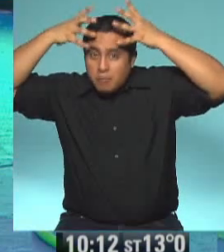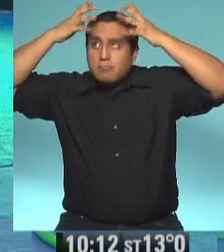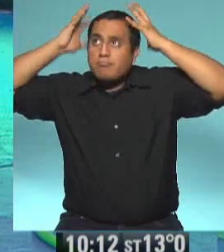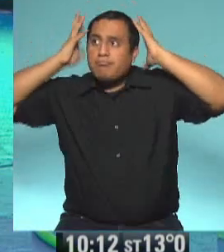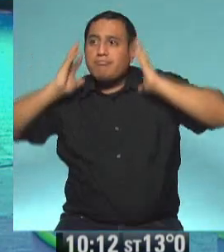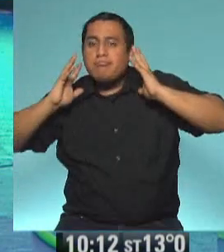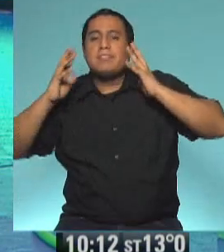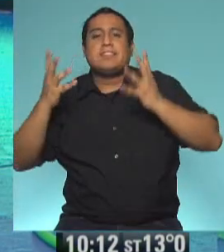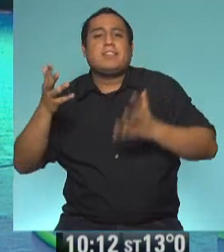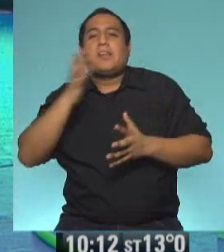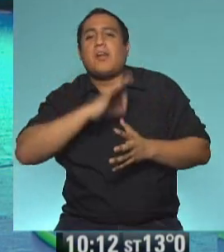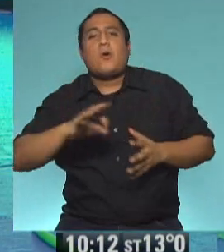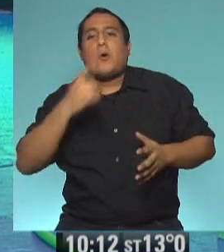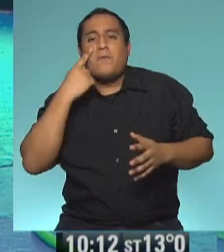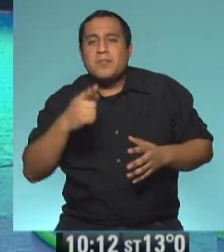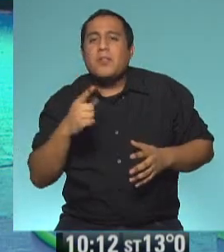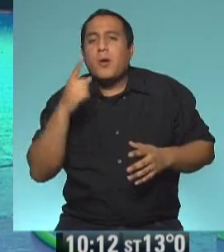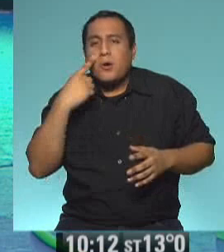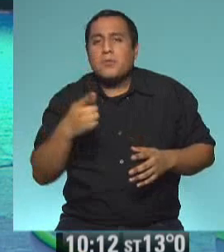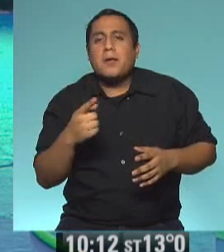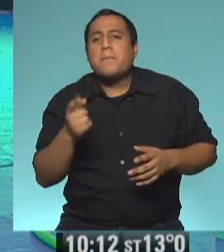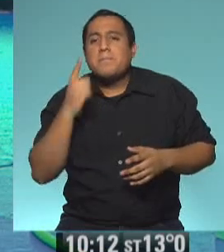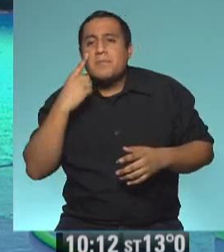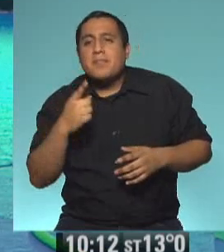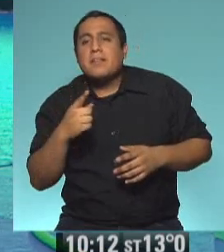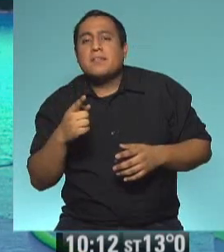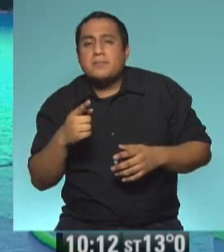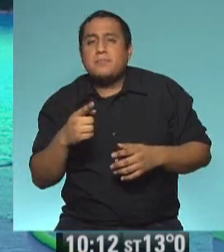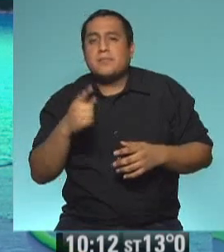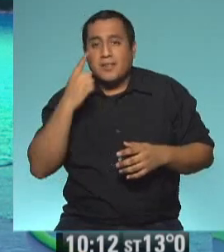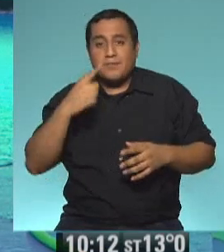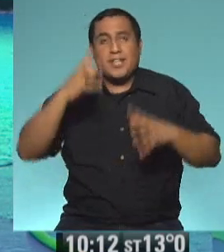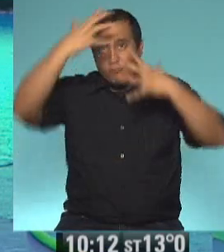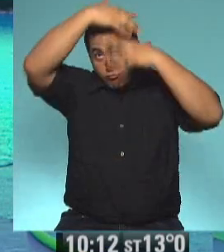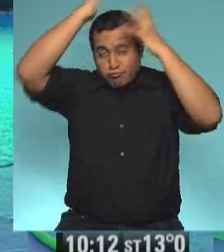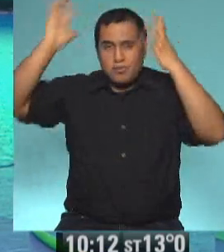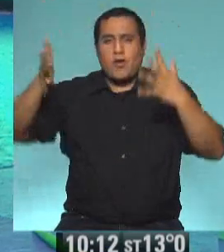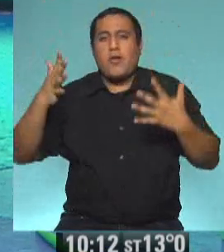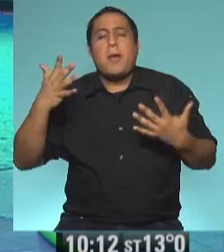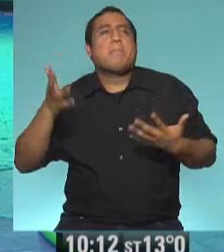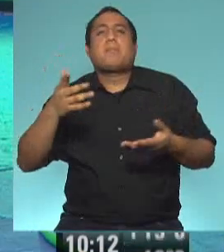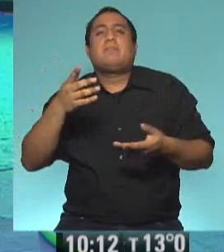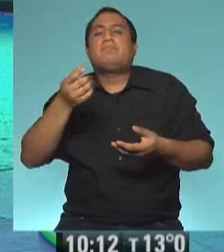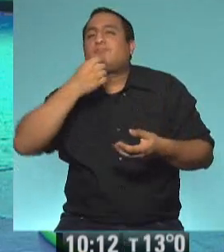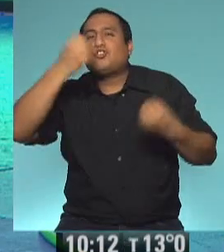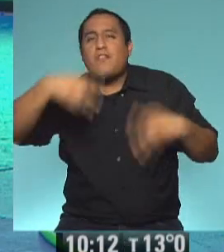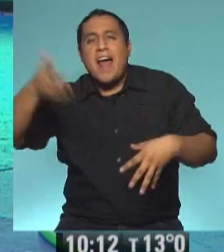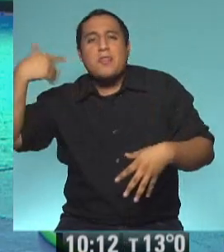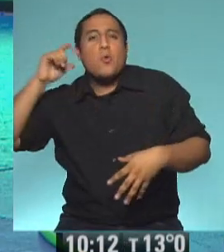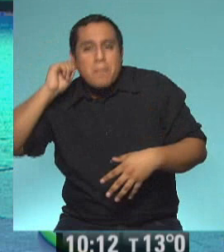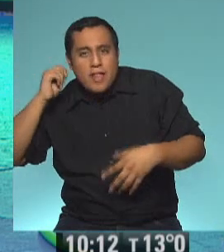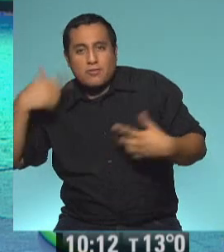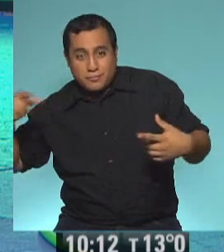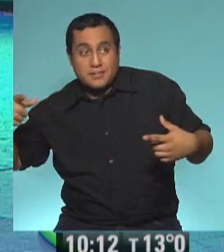muy divertido. Están las porras. ¿Vieron las porras esas? Eso. De que son de cotillón. Que de te sobró de algún cumple. Que te sobró de algún cumple. Esa en la